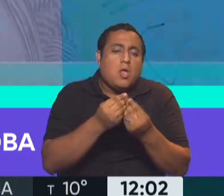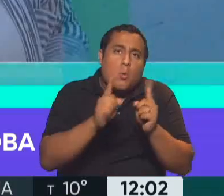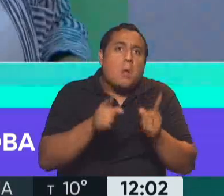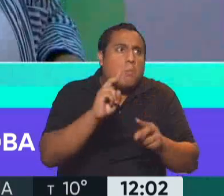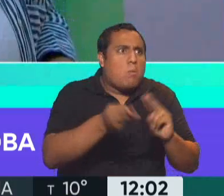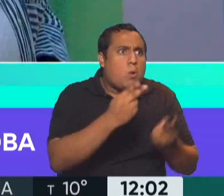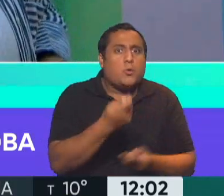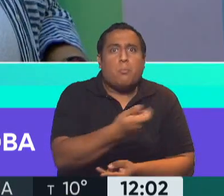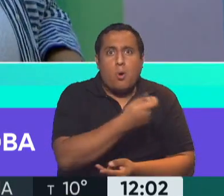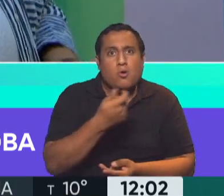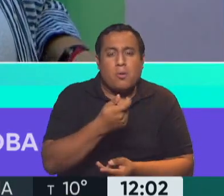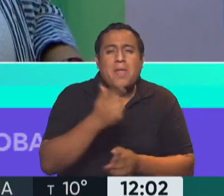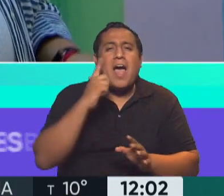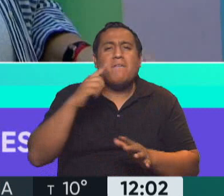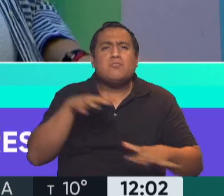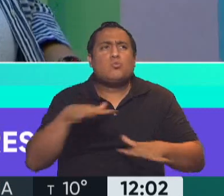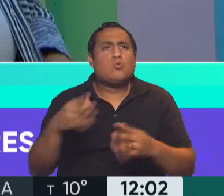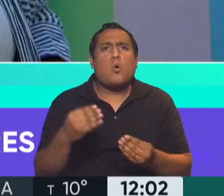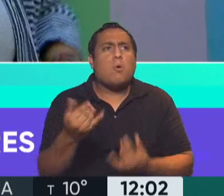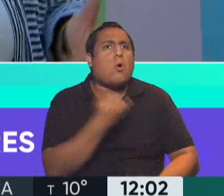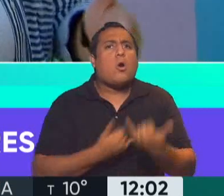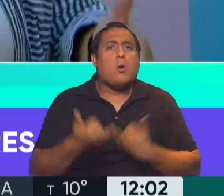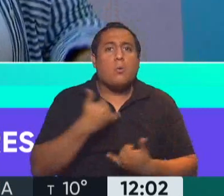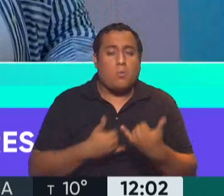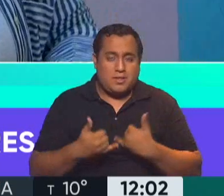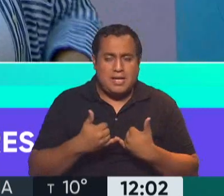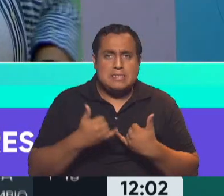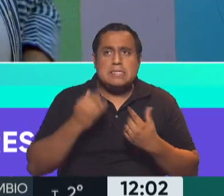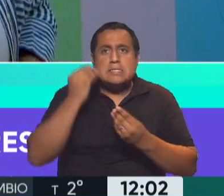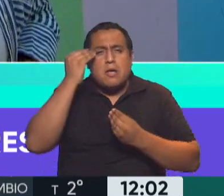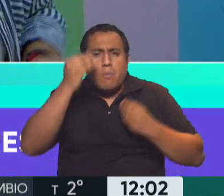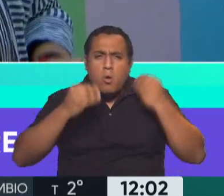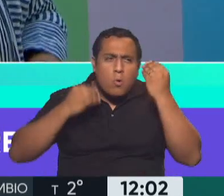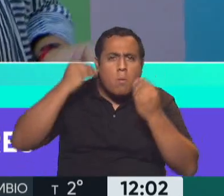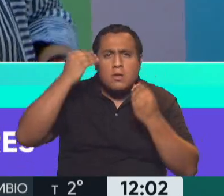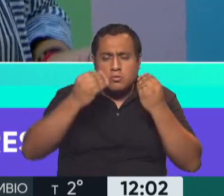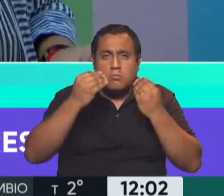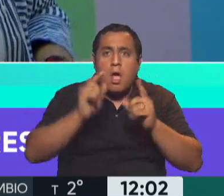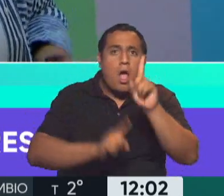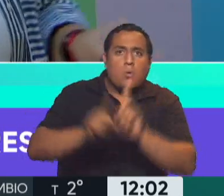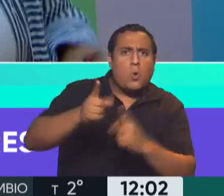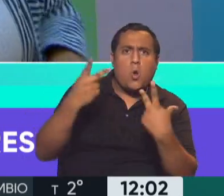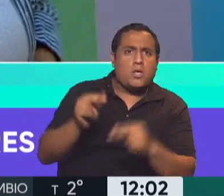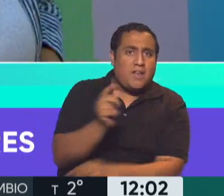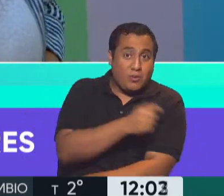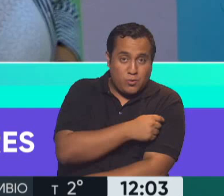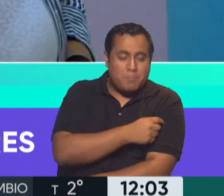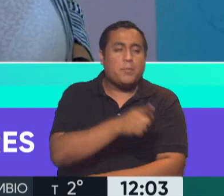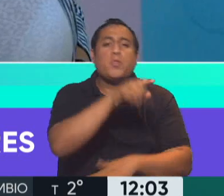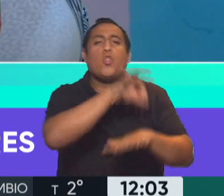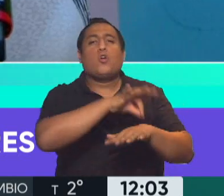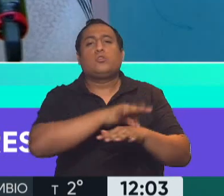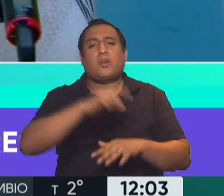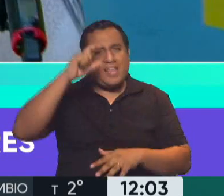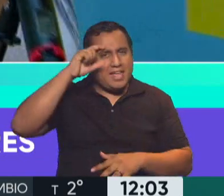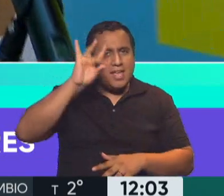situación y para que nos cuente cuál es el escenario que se vive en la Argentina y la preocupación por todos aquellos que no se quieren vacunar, estamos con el doctor